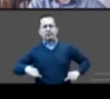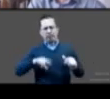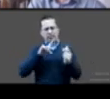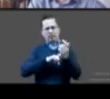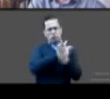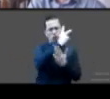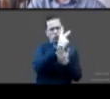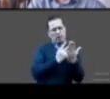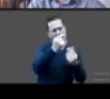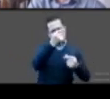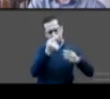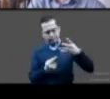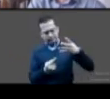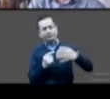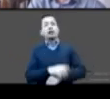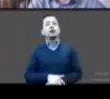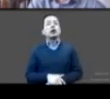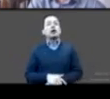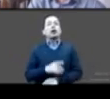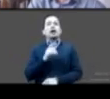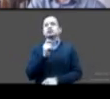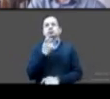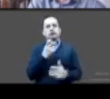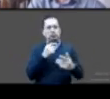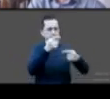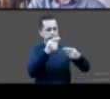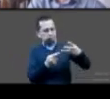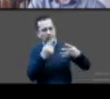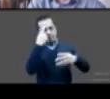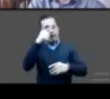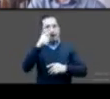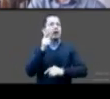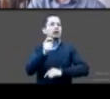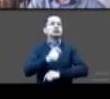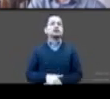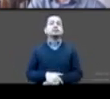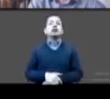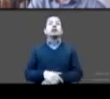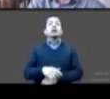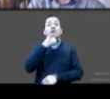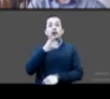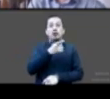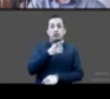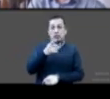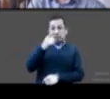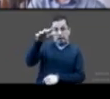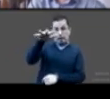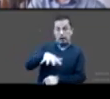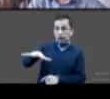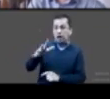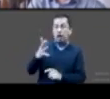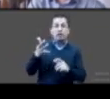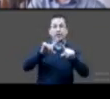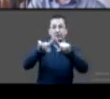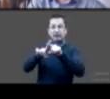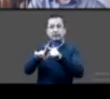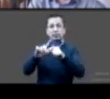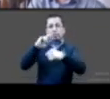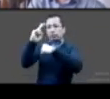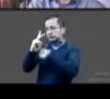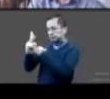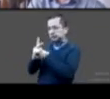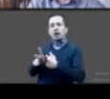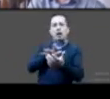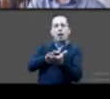países, al sector justicia, en la investigación de este tipo de delitos en cuatro esferas: en la parte